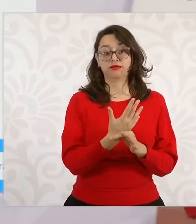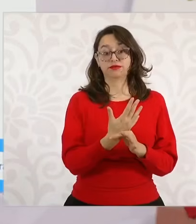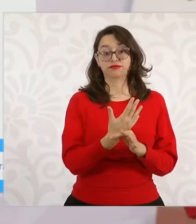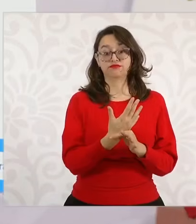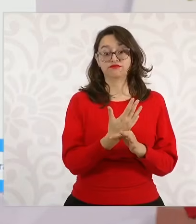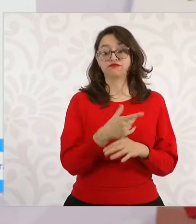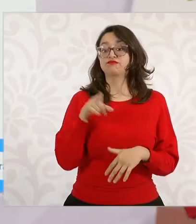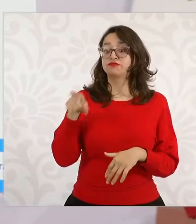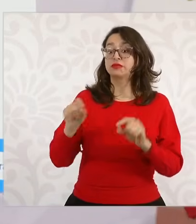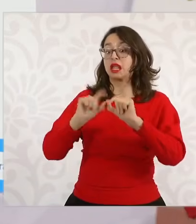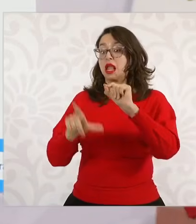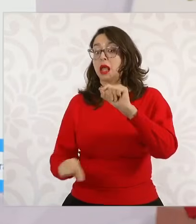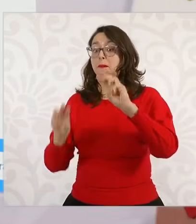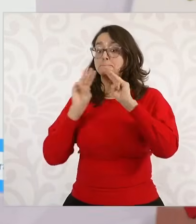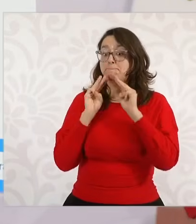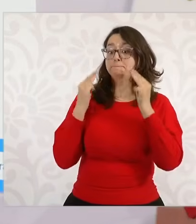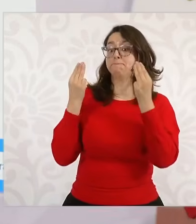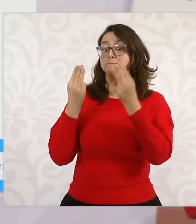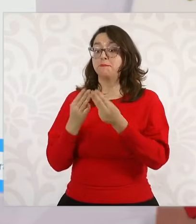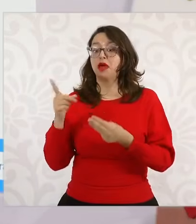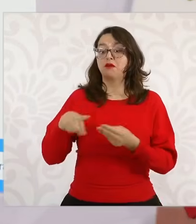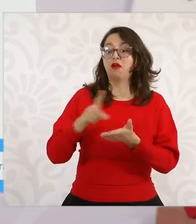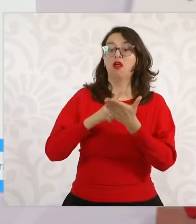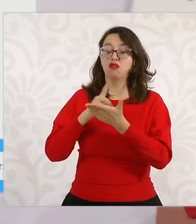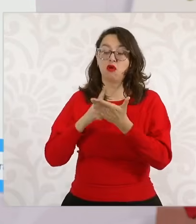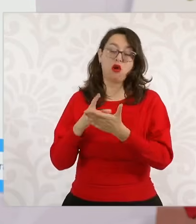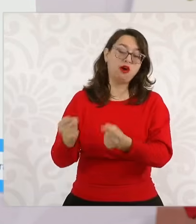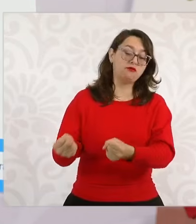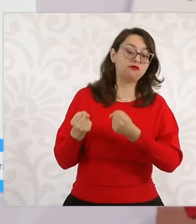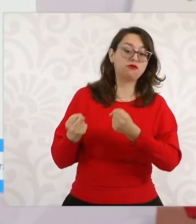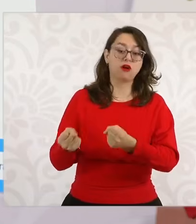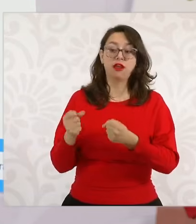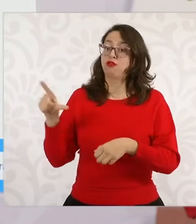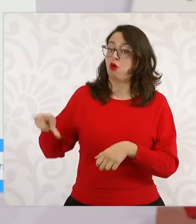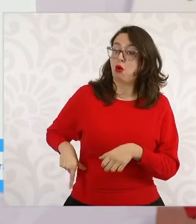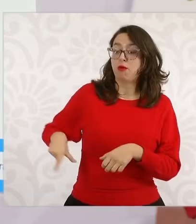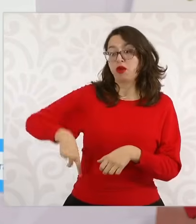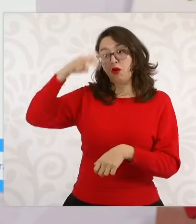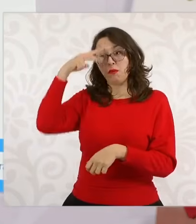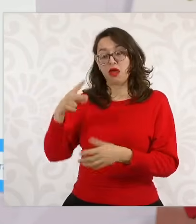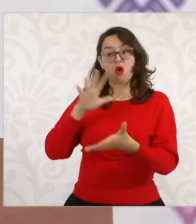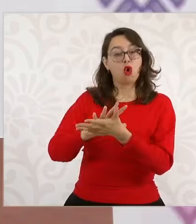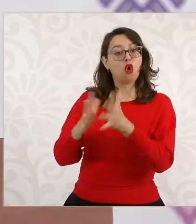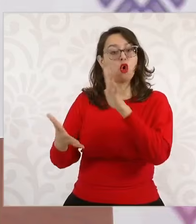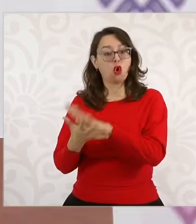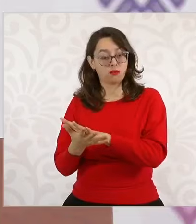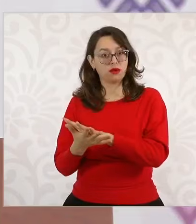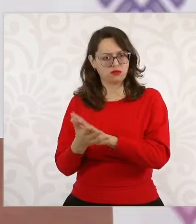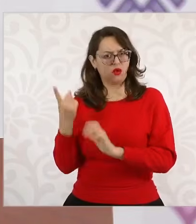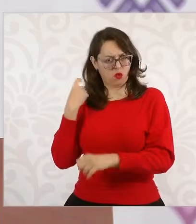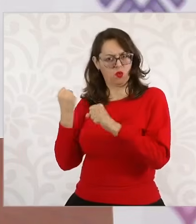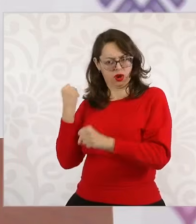los cárteles mexicanos son los principales traficantes mundiales, estos cárteles tienen alianza con el gobierno de México. Lo dijo en el enero del